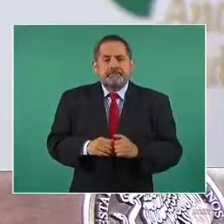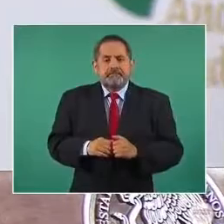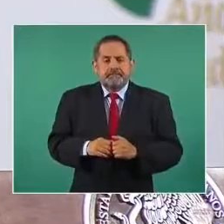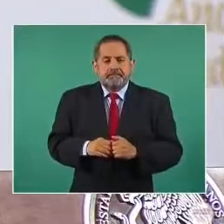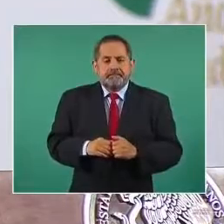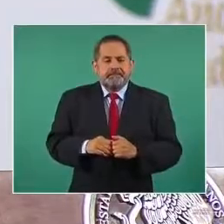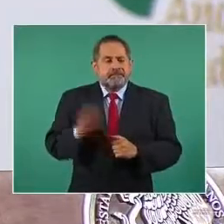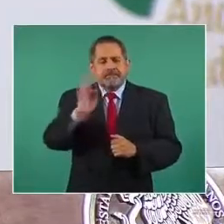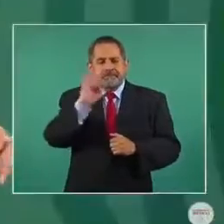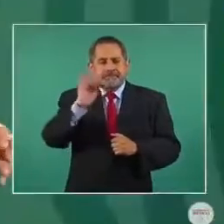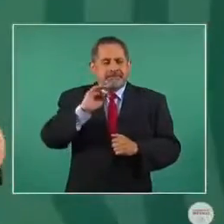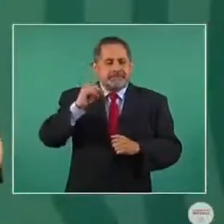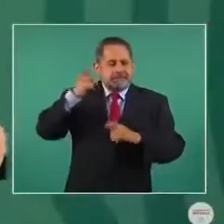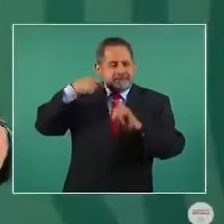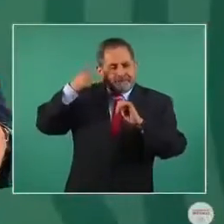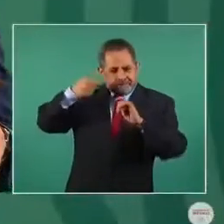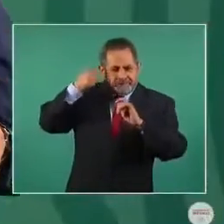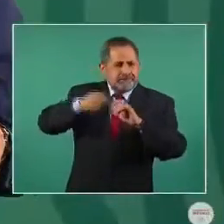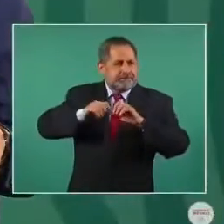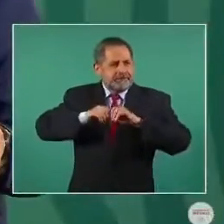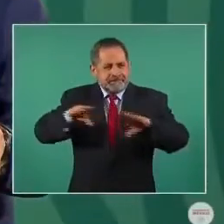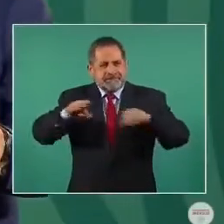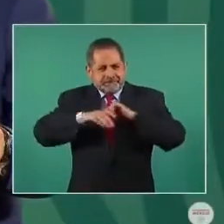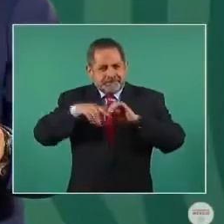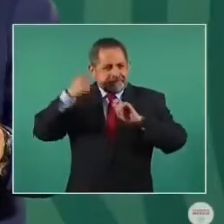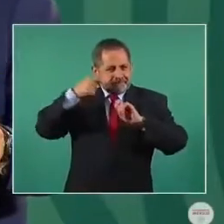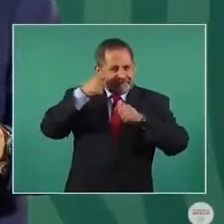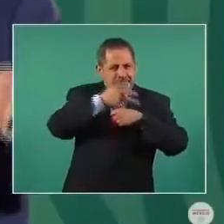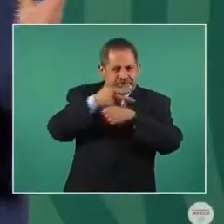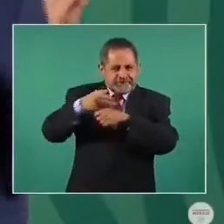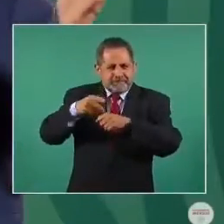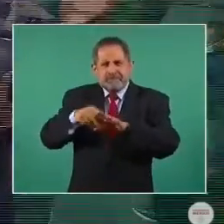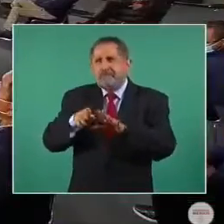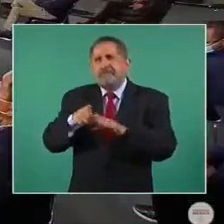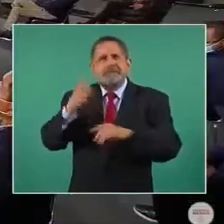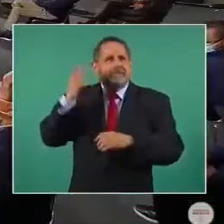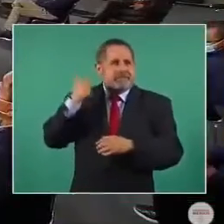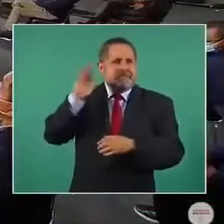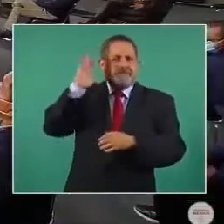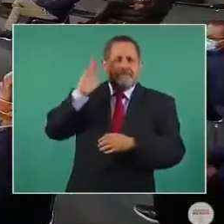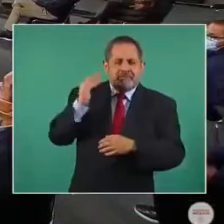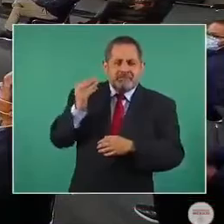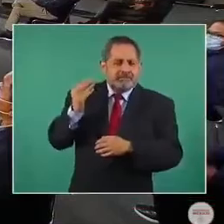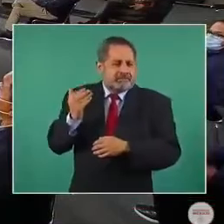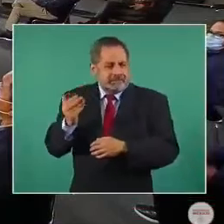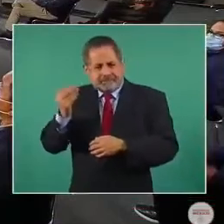se hace un reportaje con imágenes de cómo